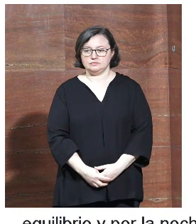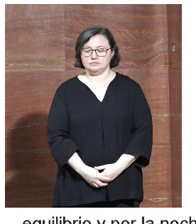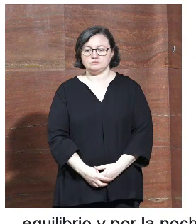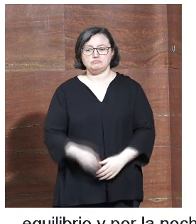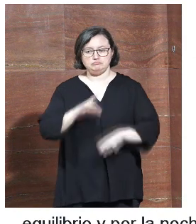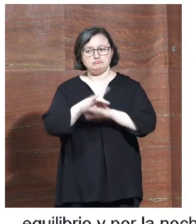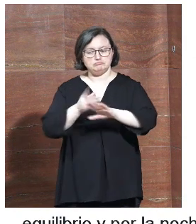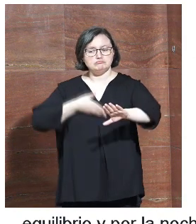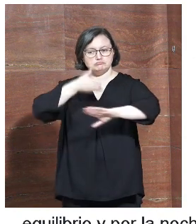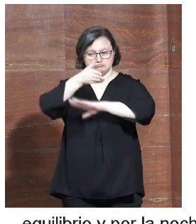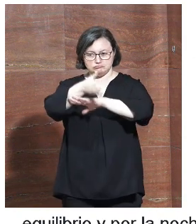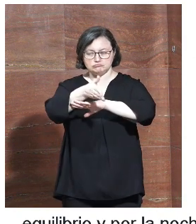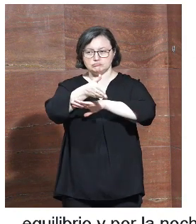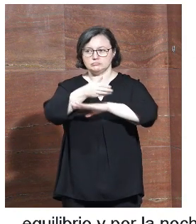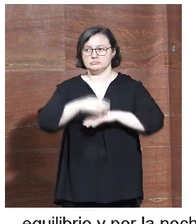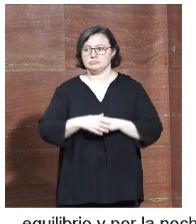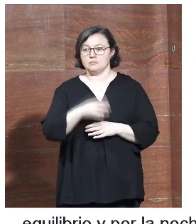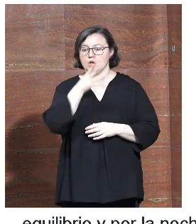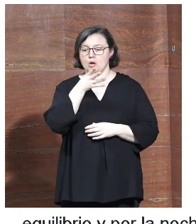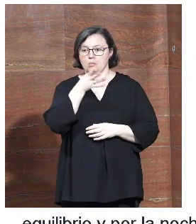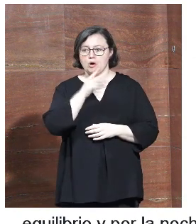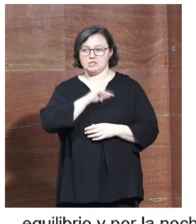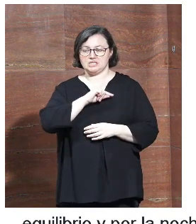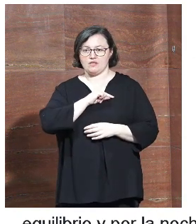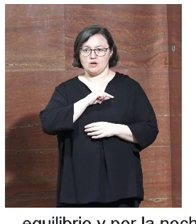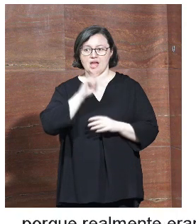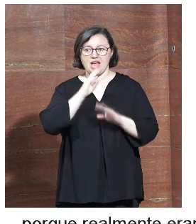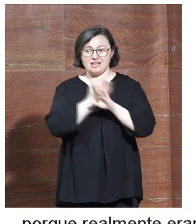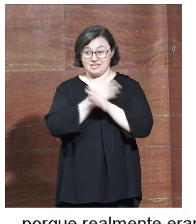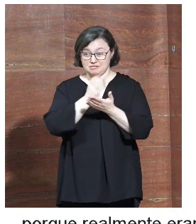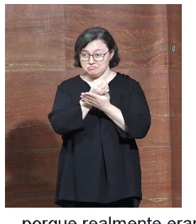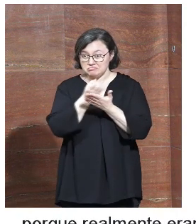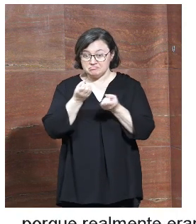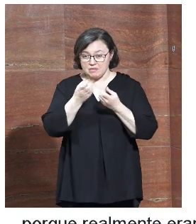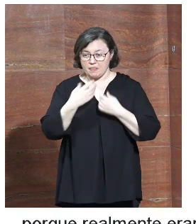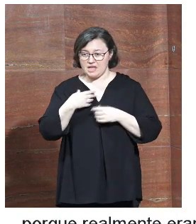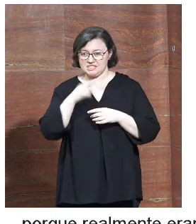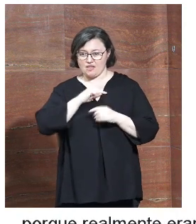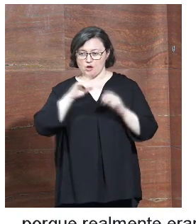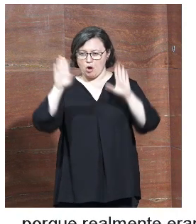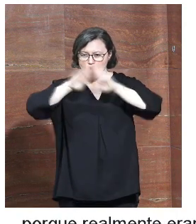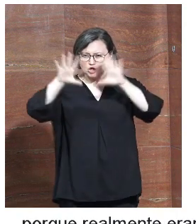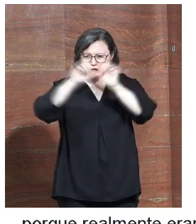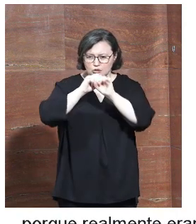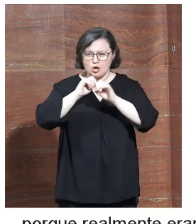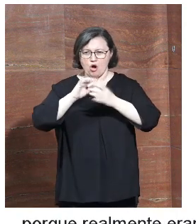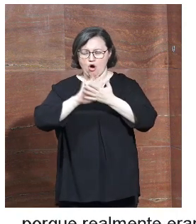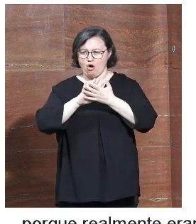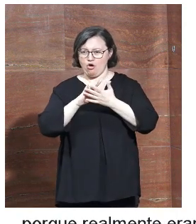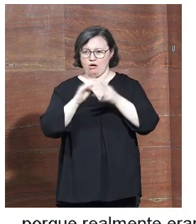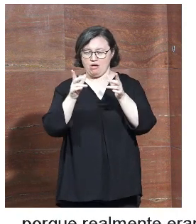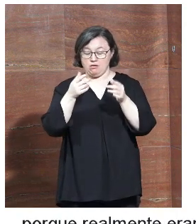fui al médico porque todo lo que anteriormente había contado me hacía sentir un poco mal y en el